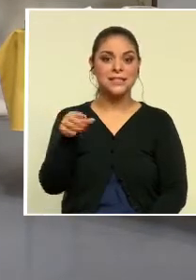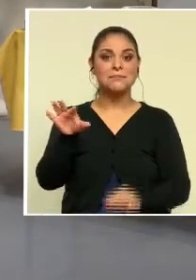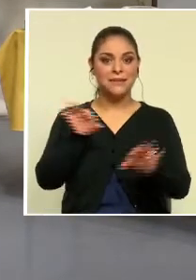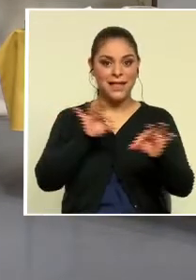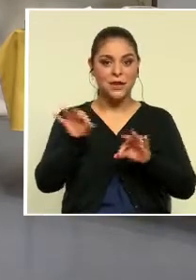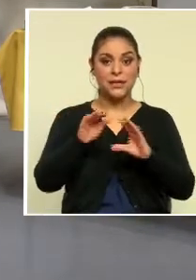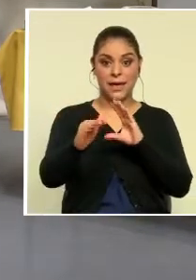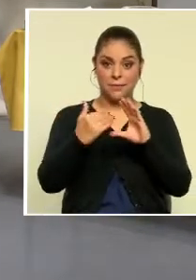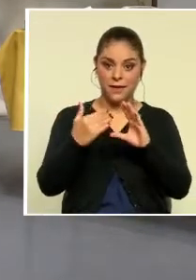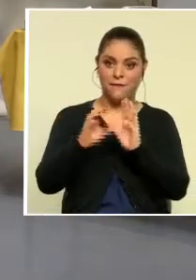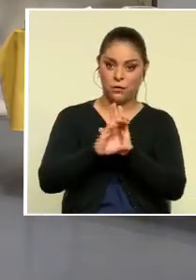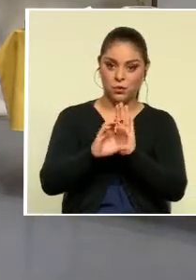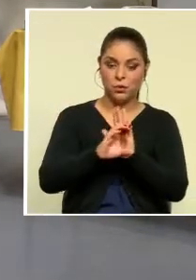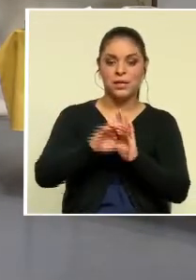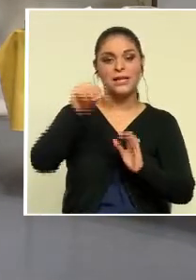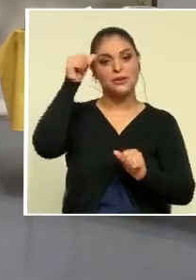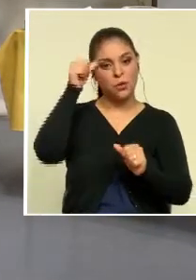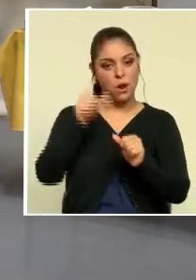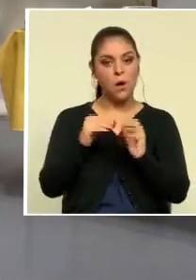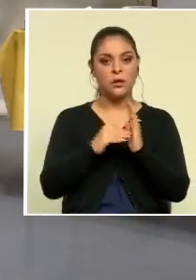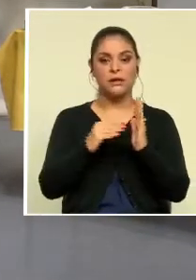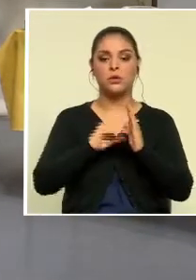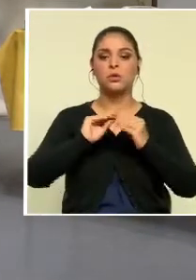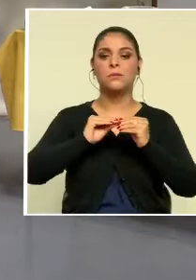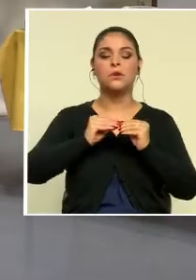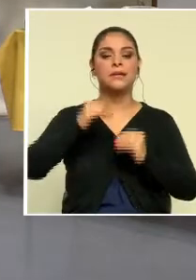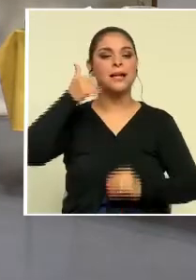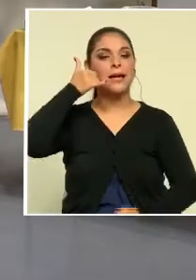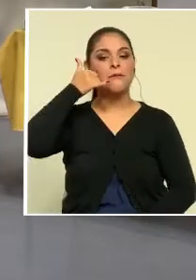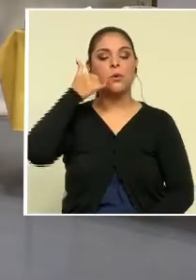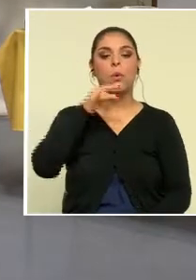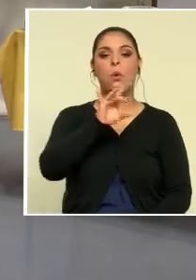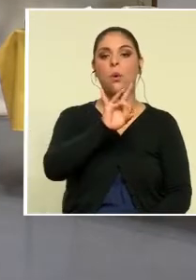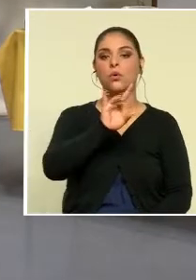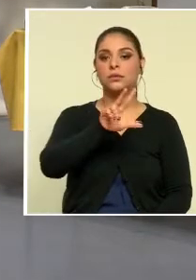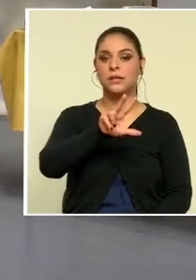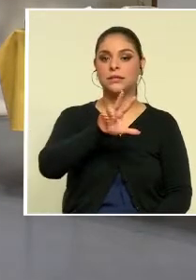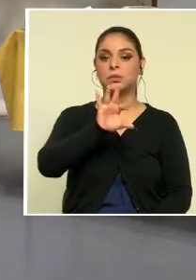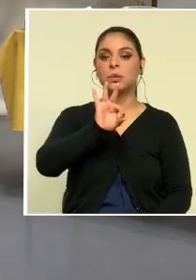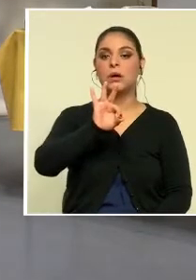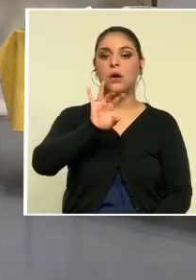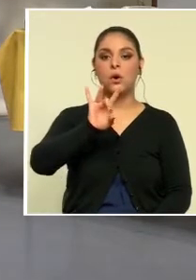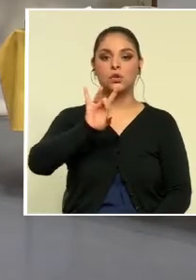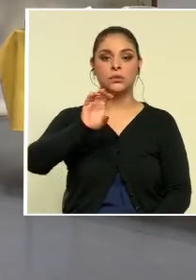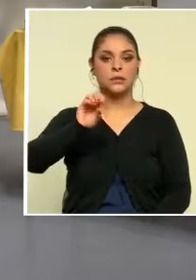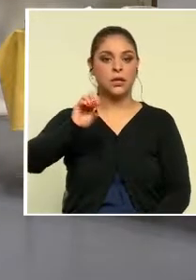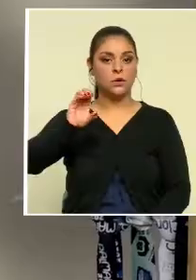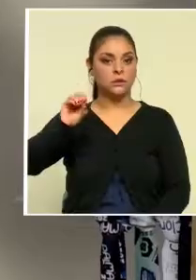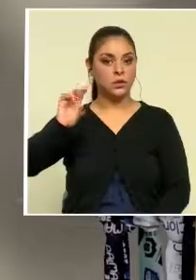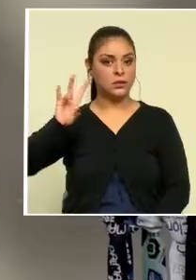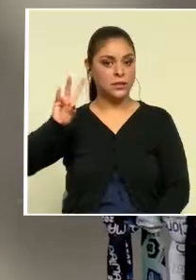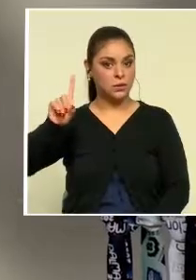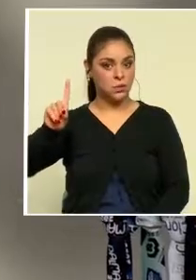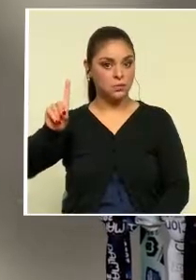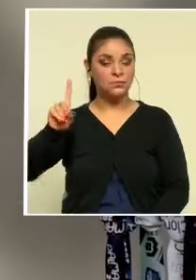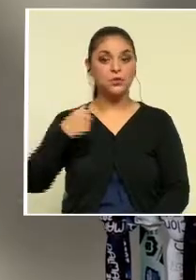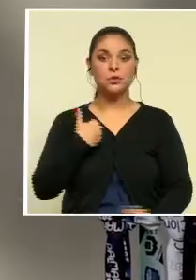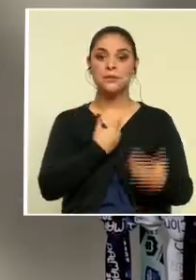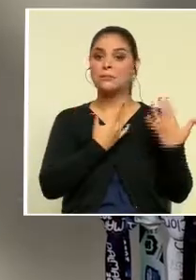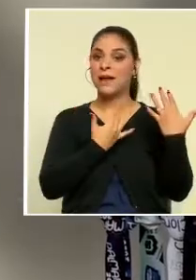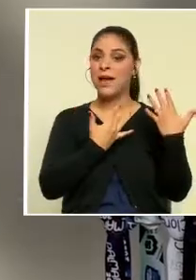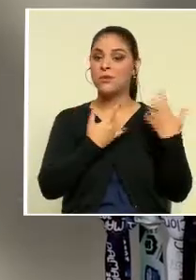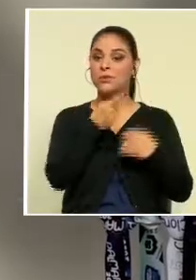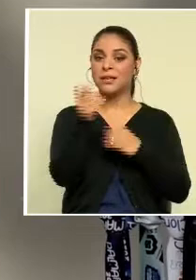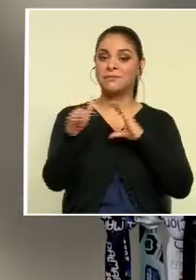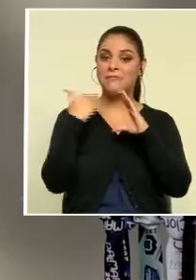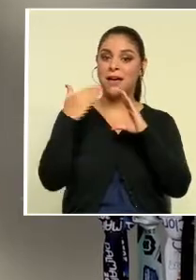volvemos a recordar el número de teléfono 8 39 800 71 estamos esperando sus votos